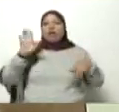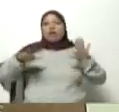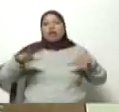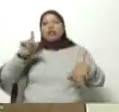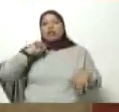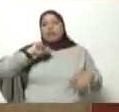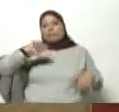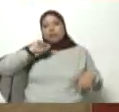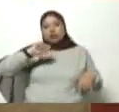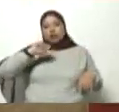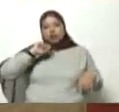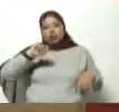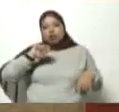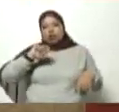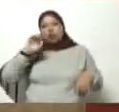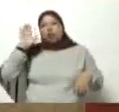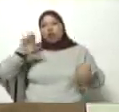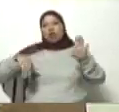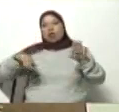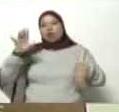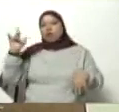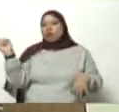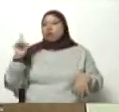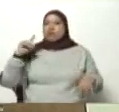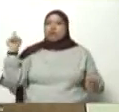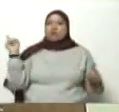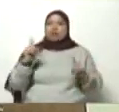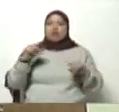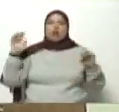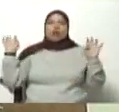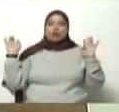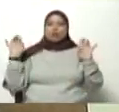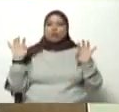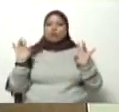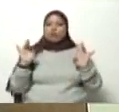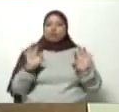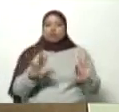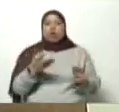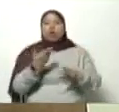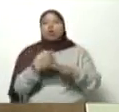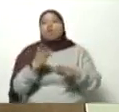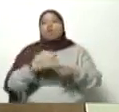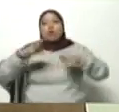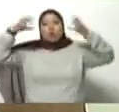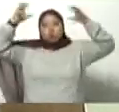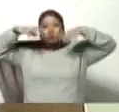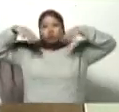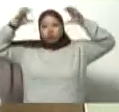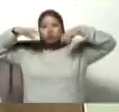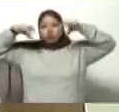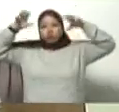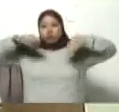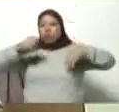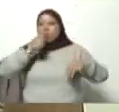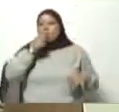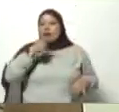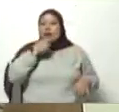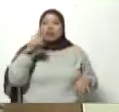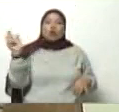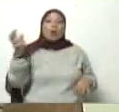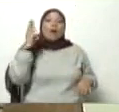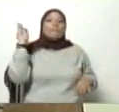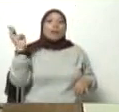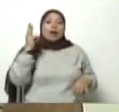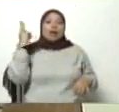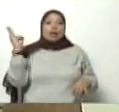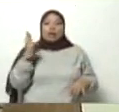minutos. Y en 15 minutos me dijo, no, aquí está llegando la gente. Así llueva, vamos a hacerlo. Hicimos un acto hermosísimo en Barinas. Les voy a